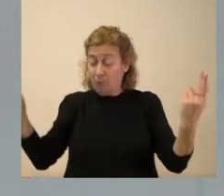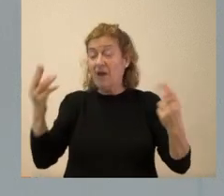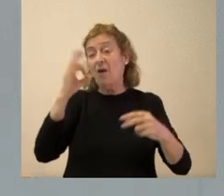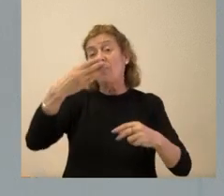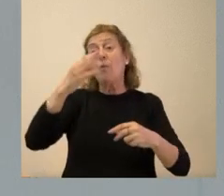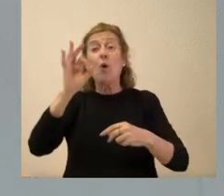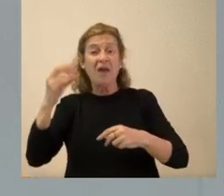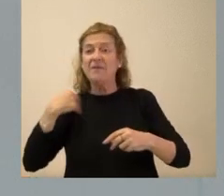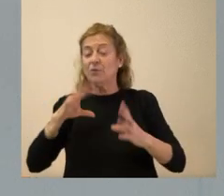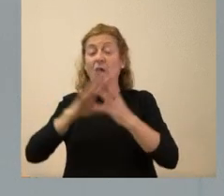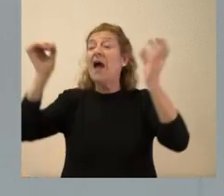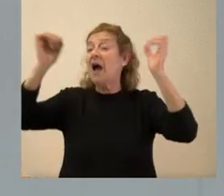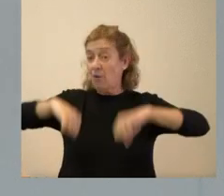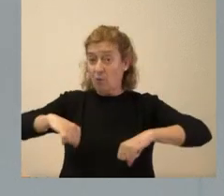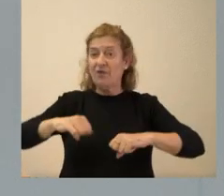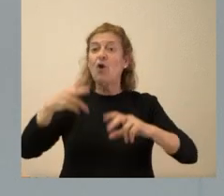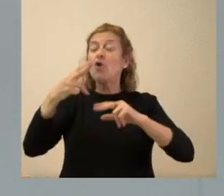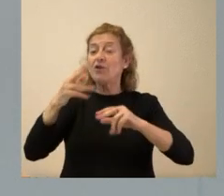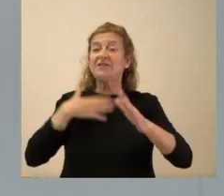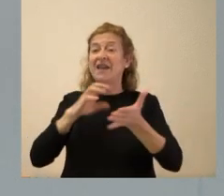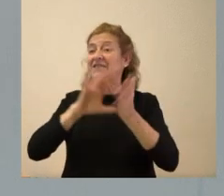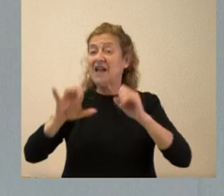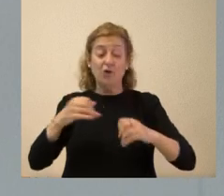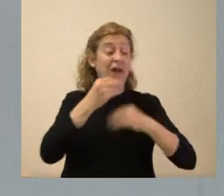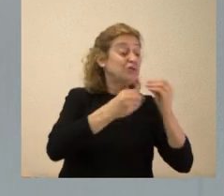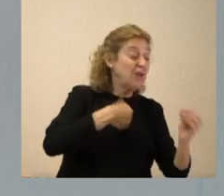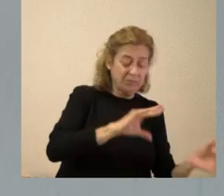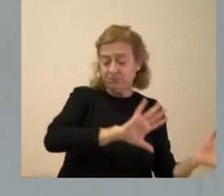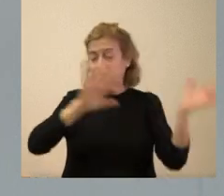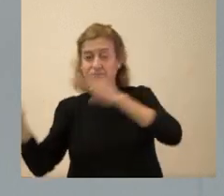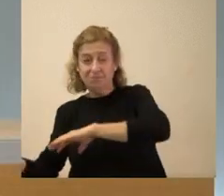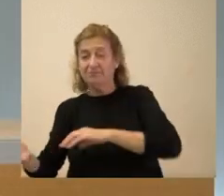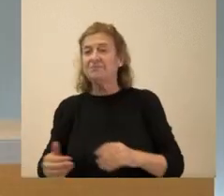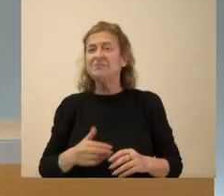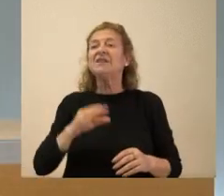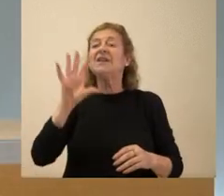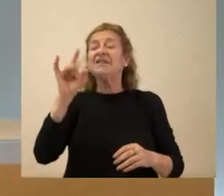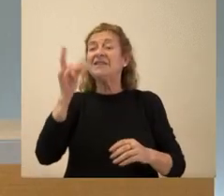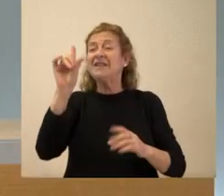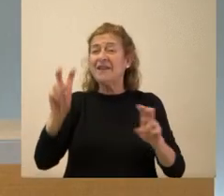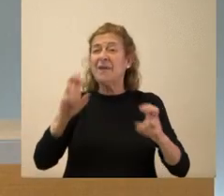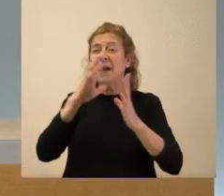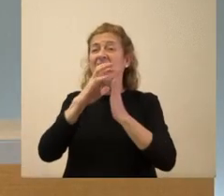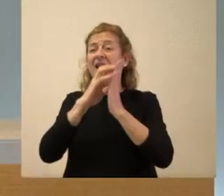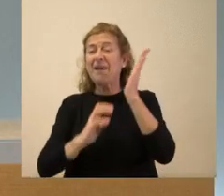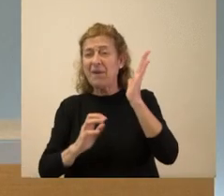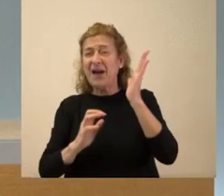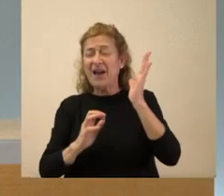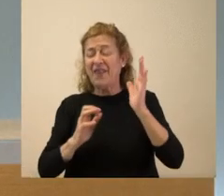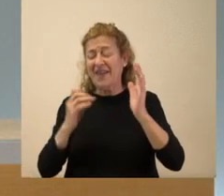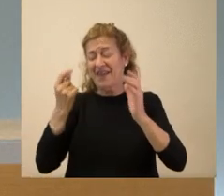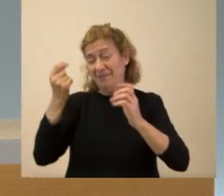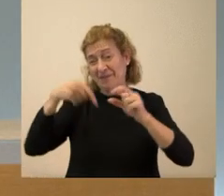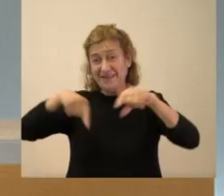el acuerdo en las cortes de Castilla y león que han elaborado el efecto sí sobre la rebaja del transporte